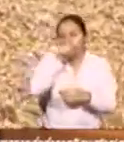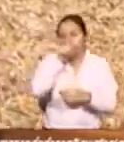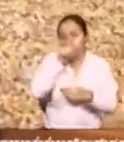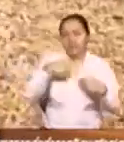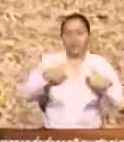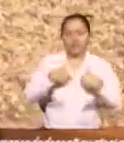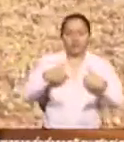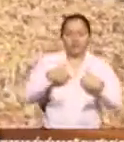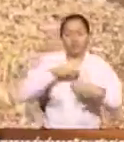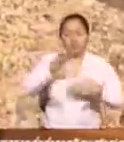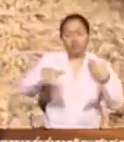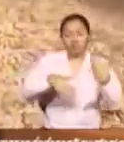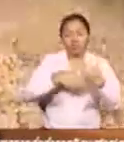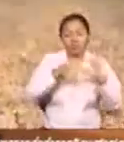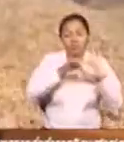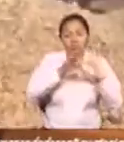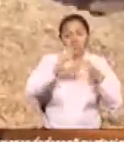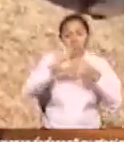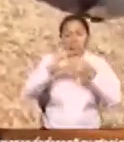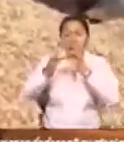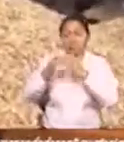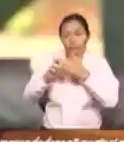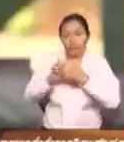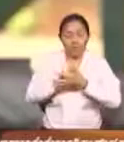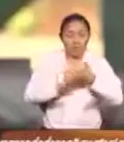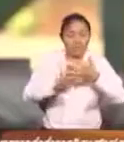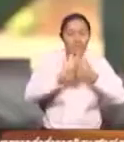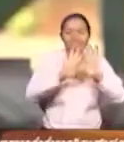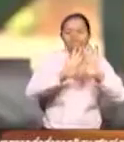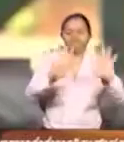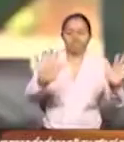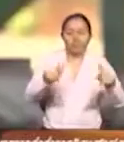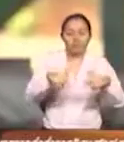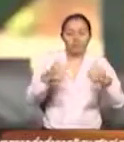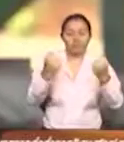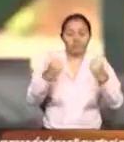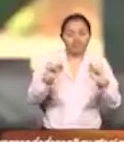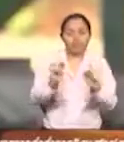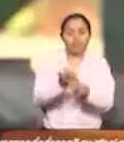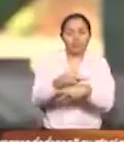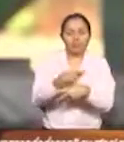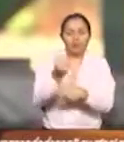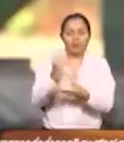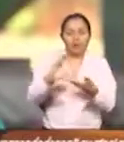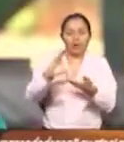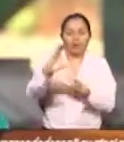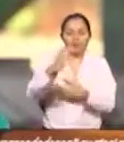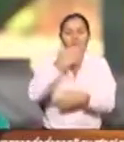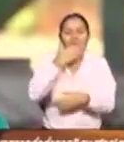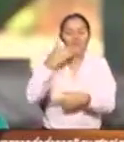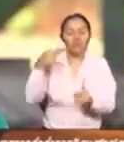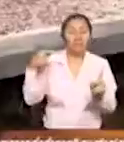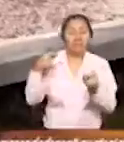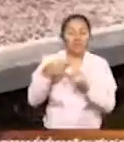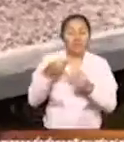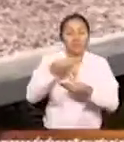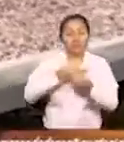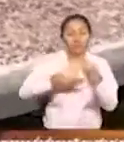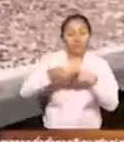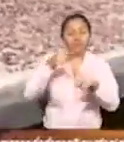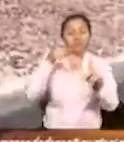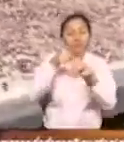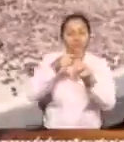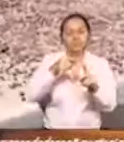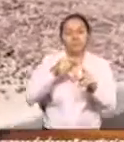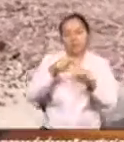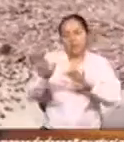rompemos muchas cadenas de intermediación. Intentamos nuestro producto tener un mejor precio y evidentemente ese precio transmitirlo directamente a